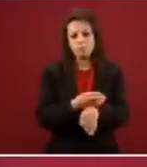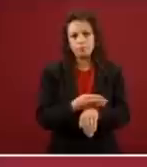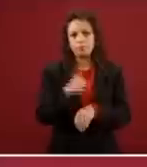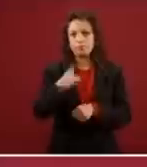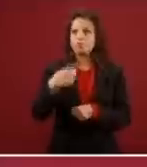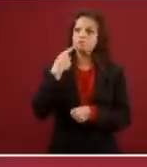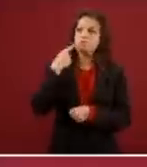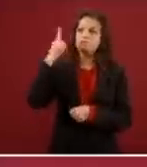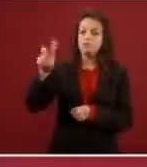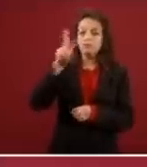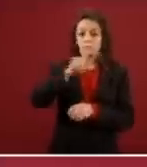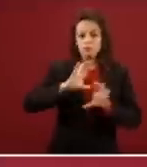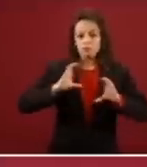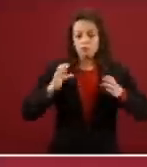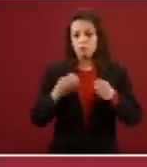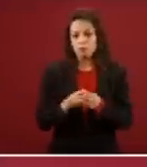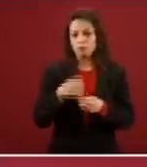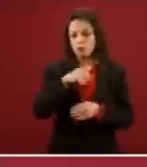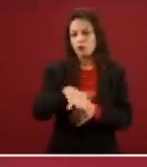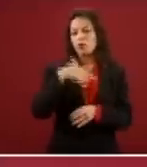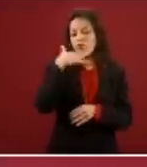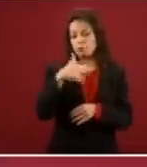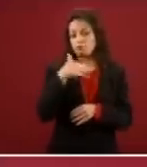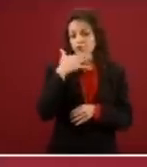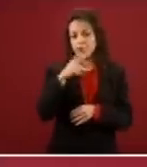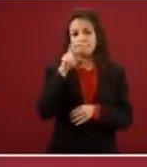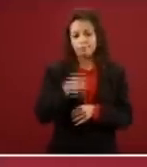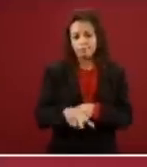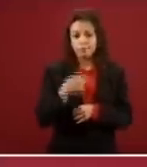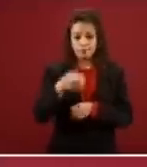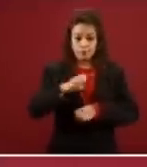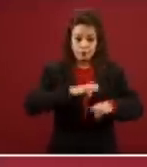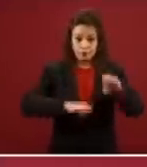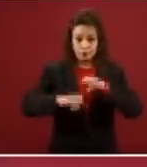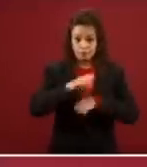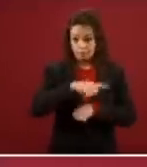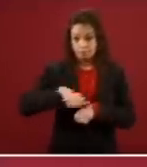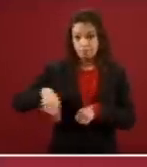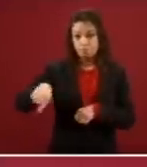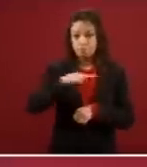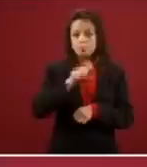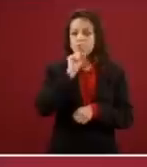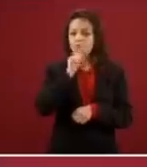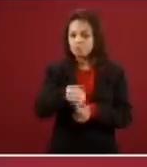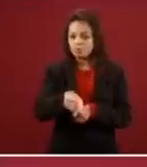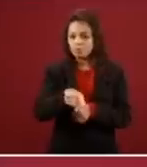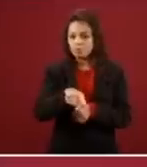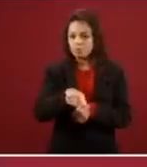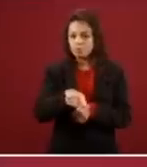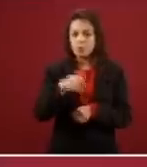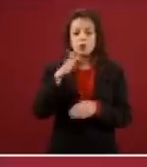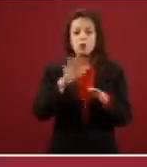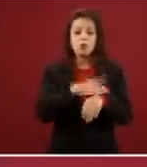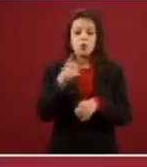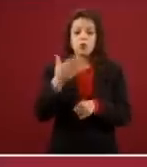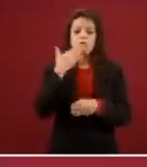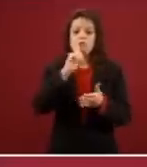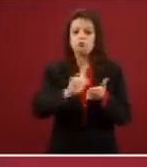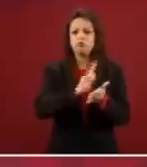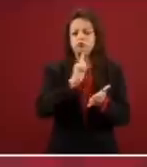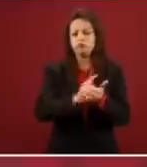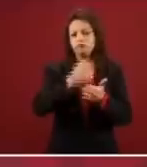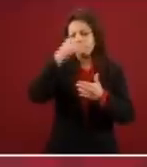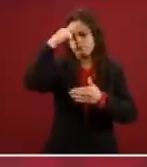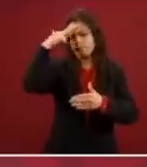como delincuencia organizada a todas esas empresas que dan el servicio de outsourcing ilegal, es decir, tres o